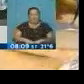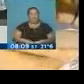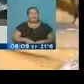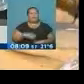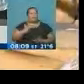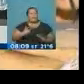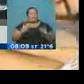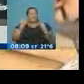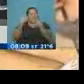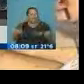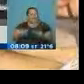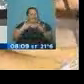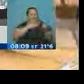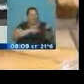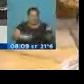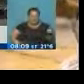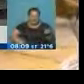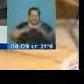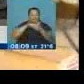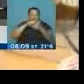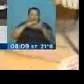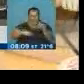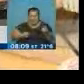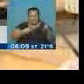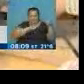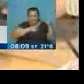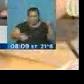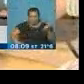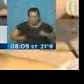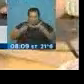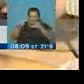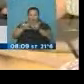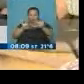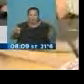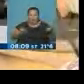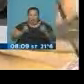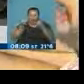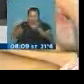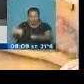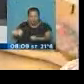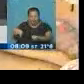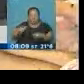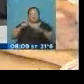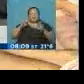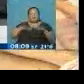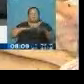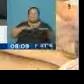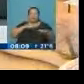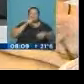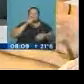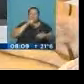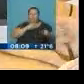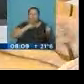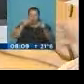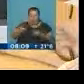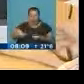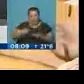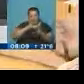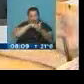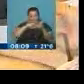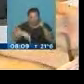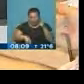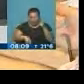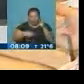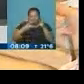Hacer la entrega de los atributos del mando, de los 3 atributos, que es la banda, el bastón y la marcha y Ituzaingó. Con lo cual,